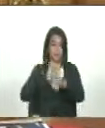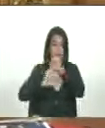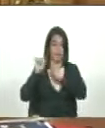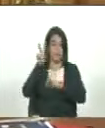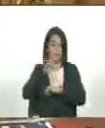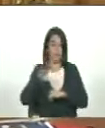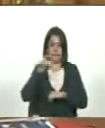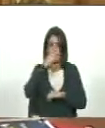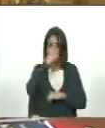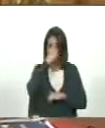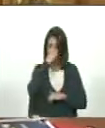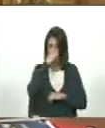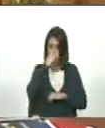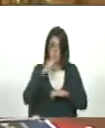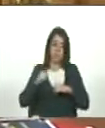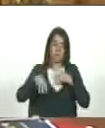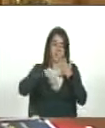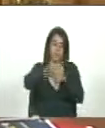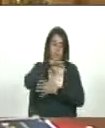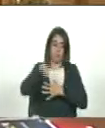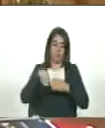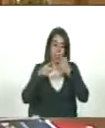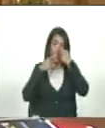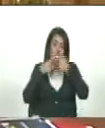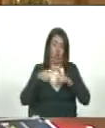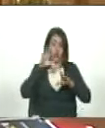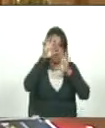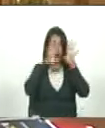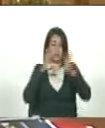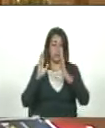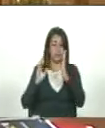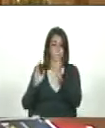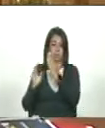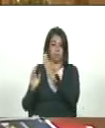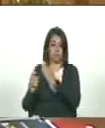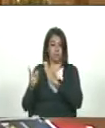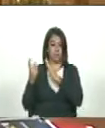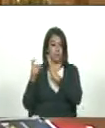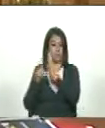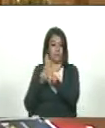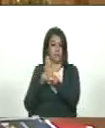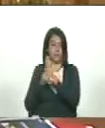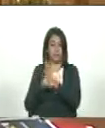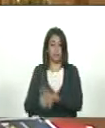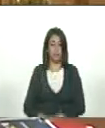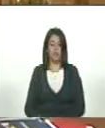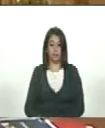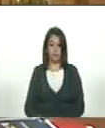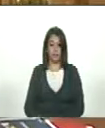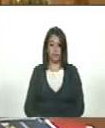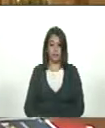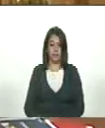defender a Venezuela de las agresiones externas, de sanciones ilícitas, ilegítimas,